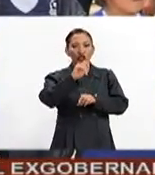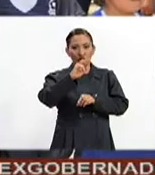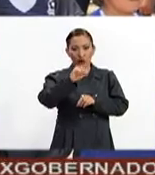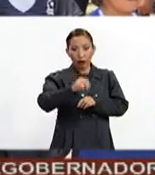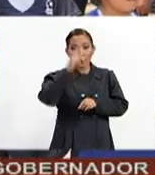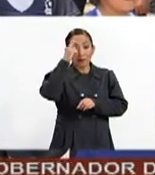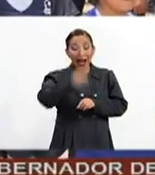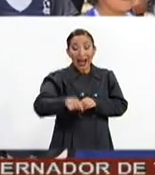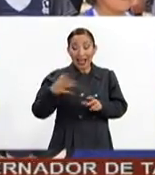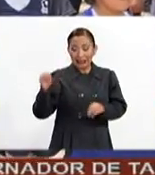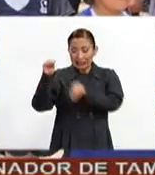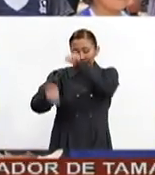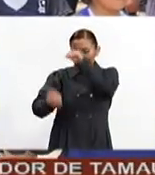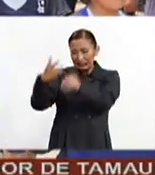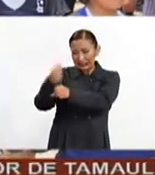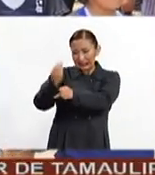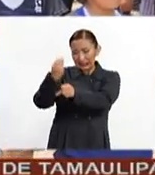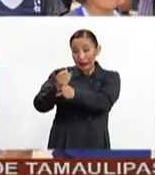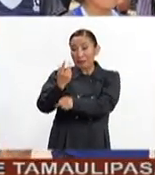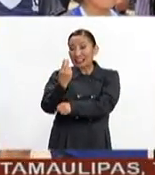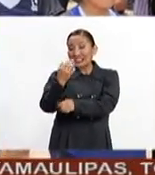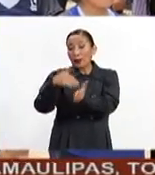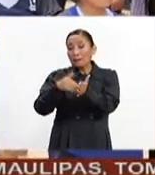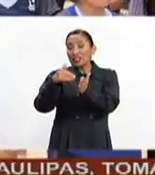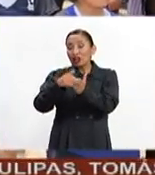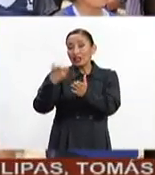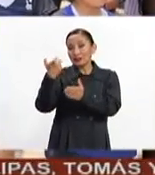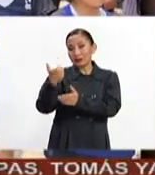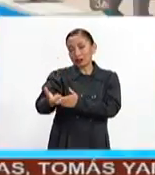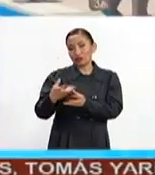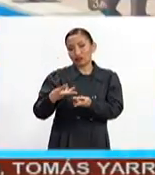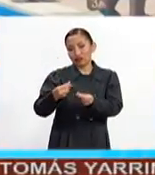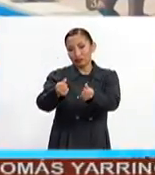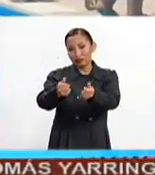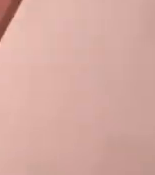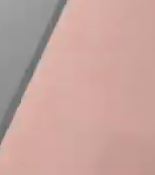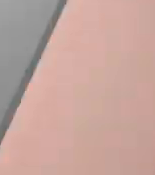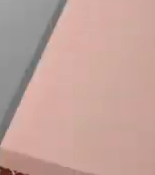recuperación del balneario se invirtieron 25 millones de pesos.